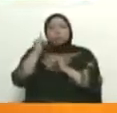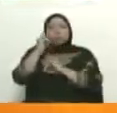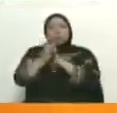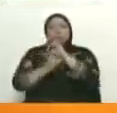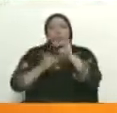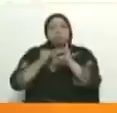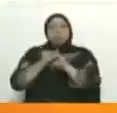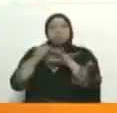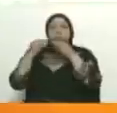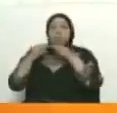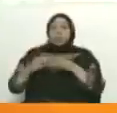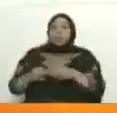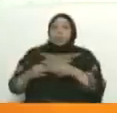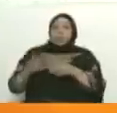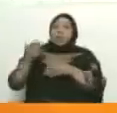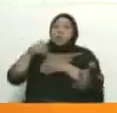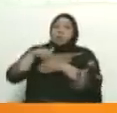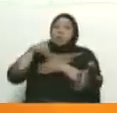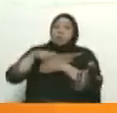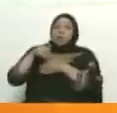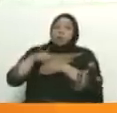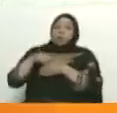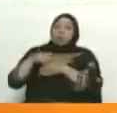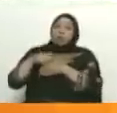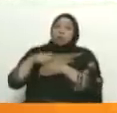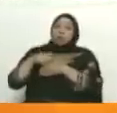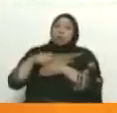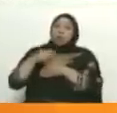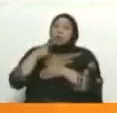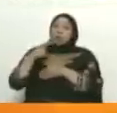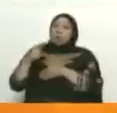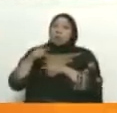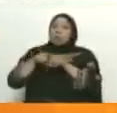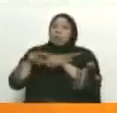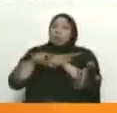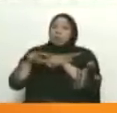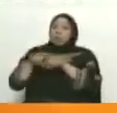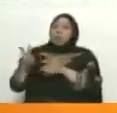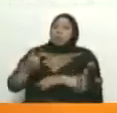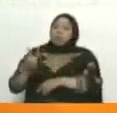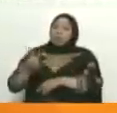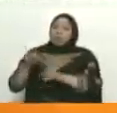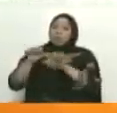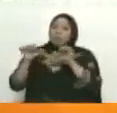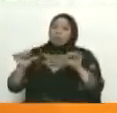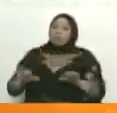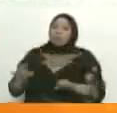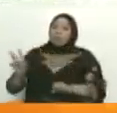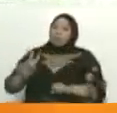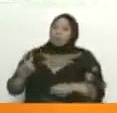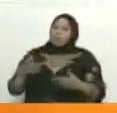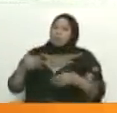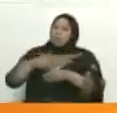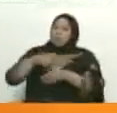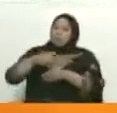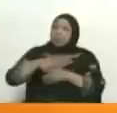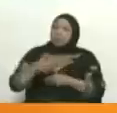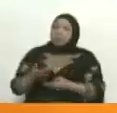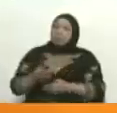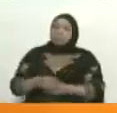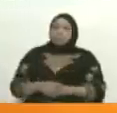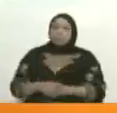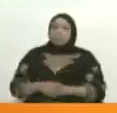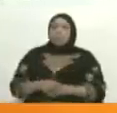de seguridad y eficacia del voto, que se atreven a criticar el sistema electoral de Venezuela? No países,